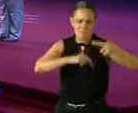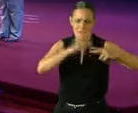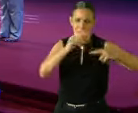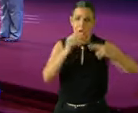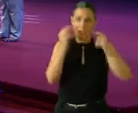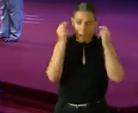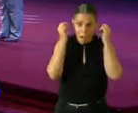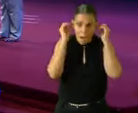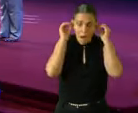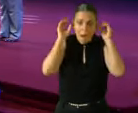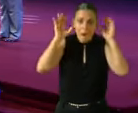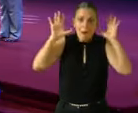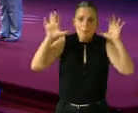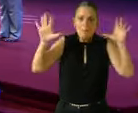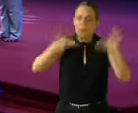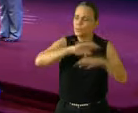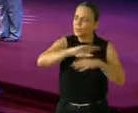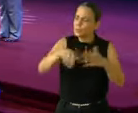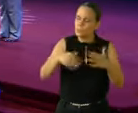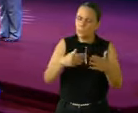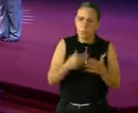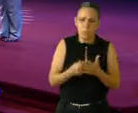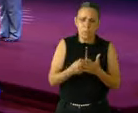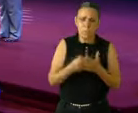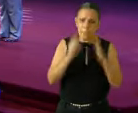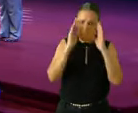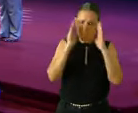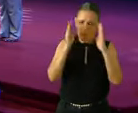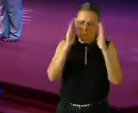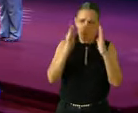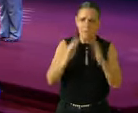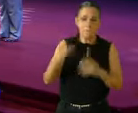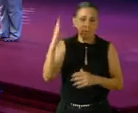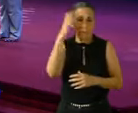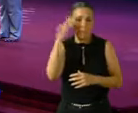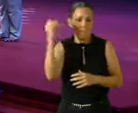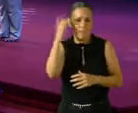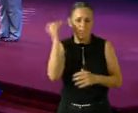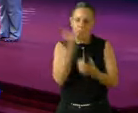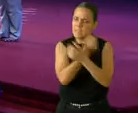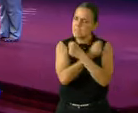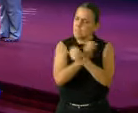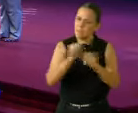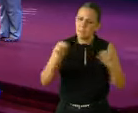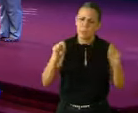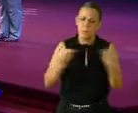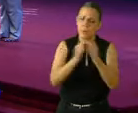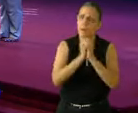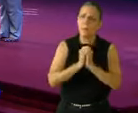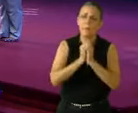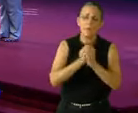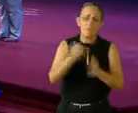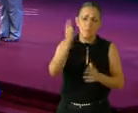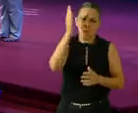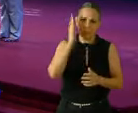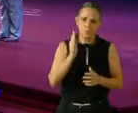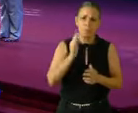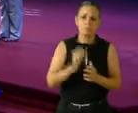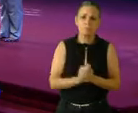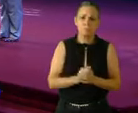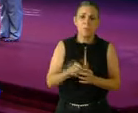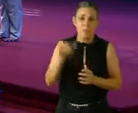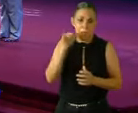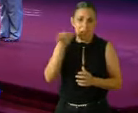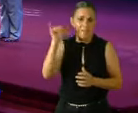experiencias de salvación, de liberación y de adoración a Dios. Mira, almas viniendo a los pies de Cristo. El día de ayer estuvo